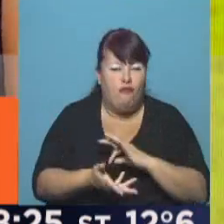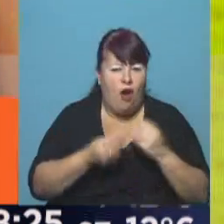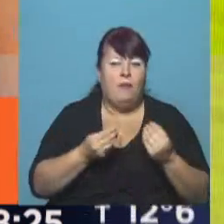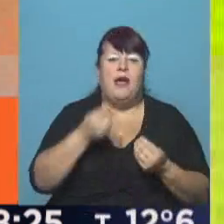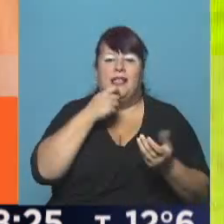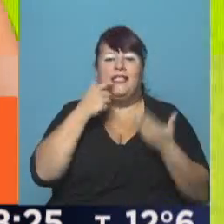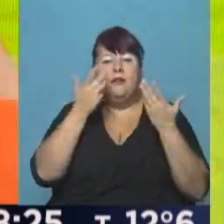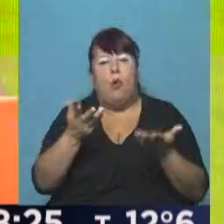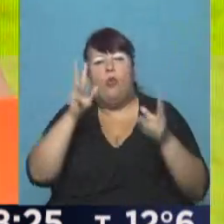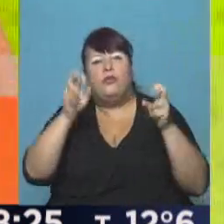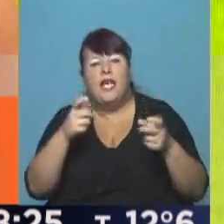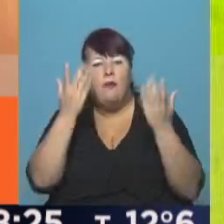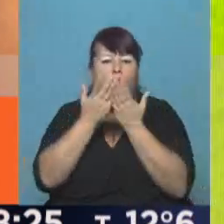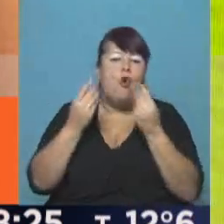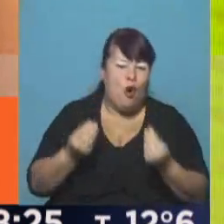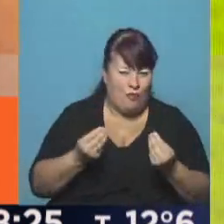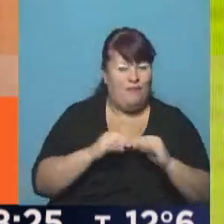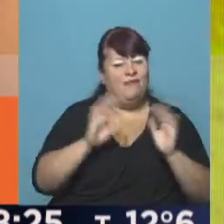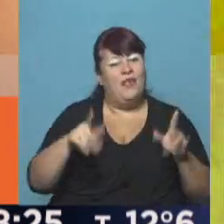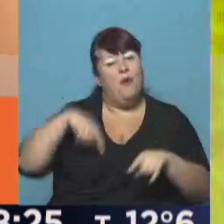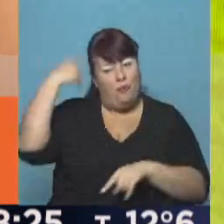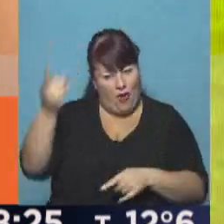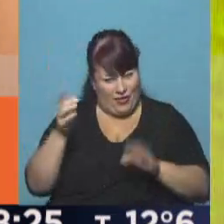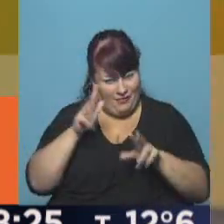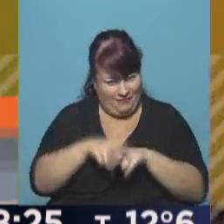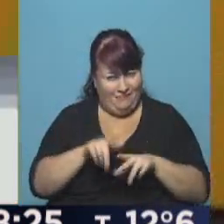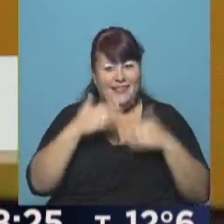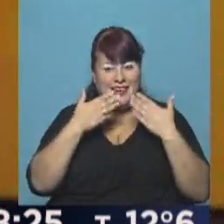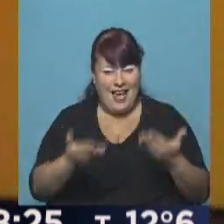¿no? Cuando les presentan un caso, los estudios que hacen. Bueno, para una próxima queda. Gracias, Bueno, Irene. muchas gracias.